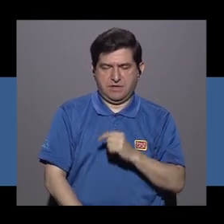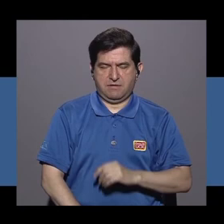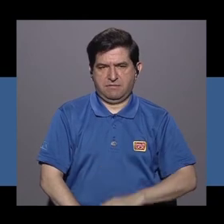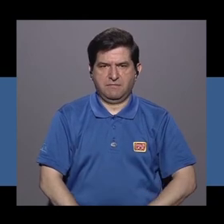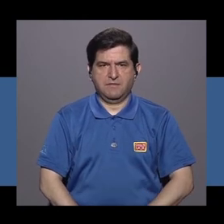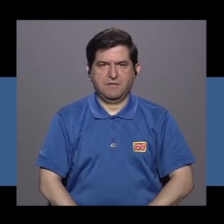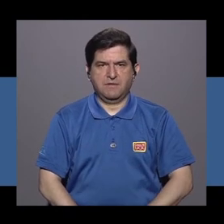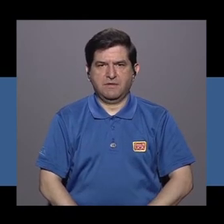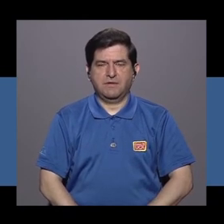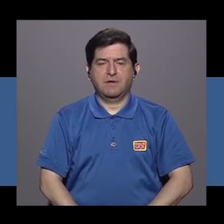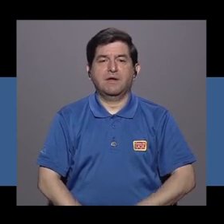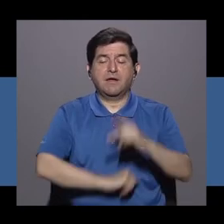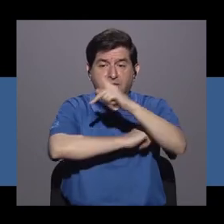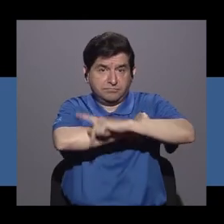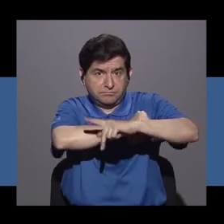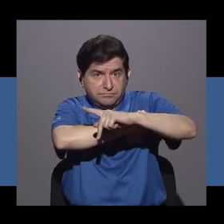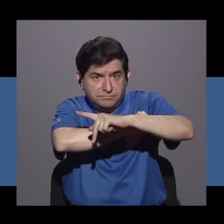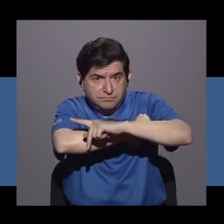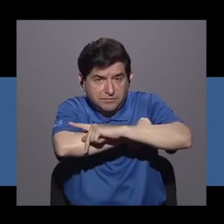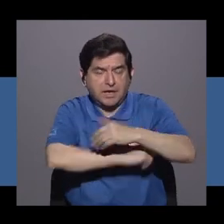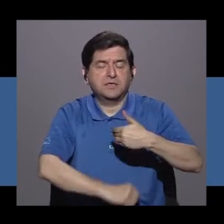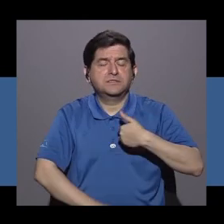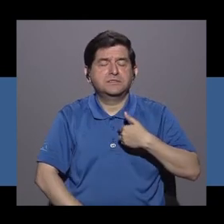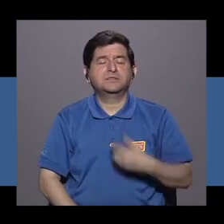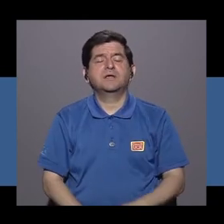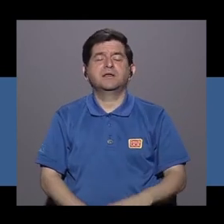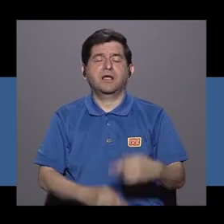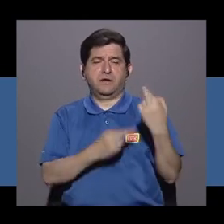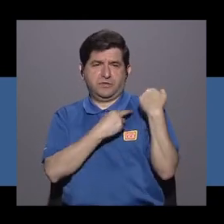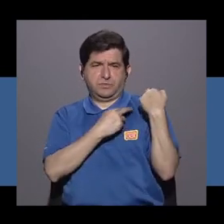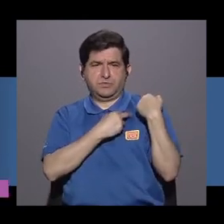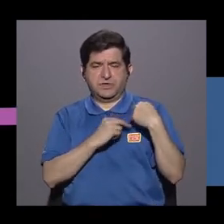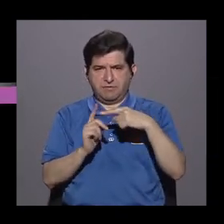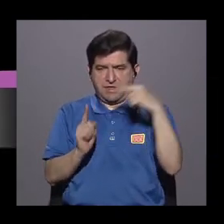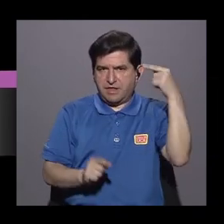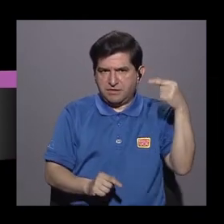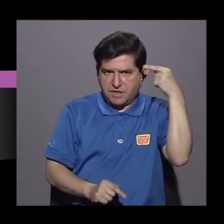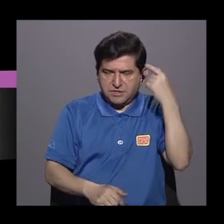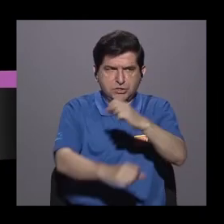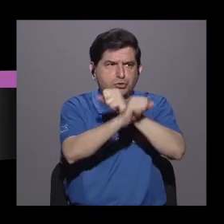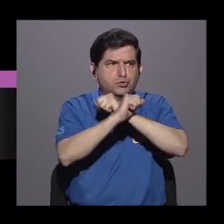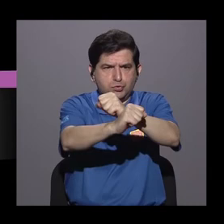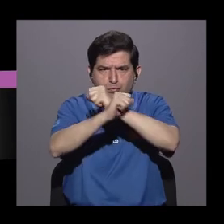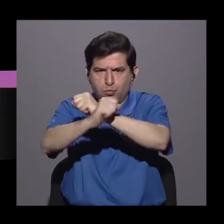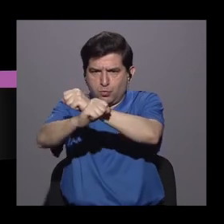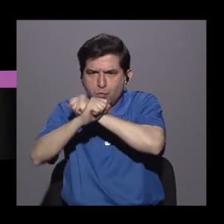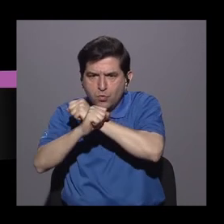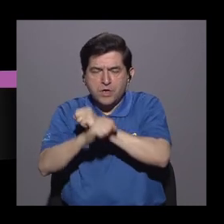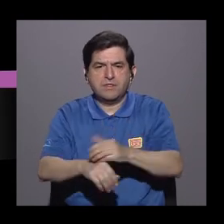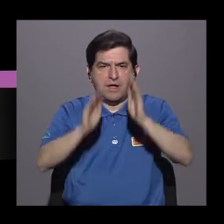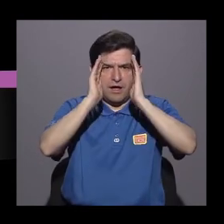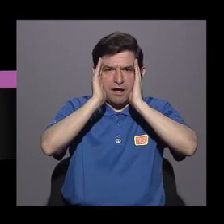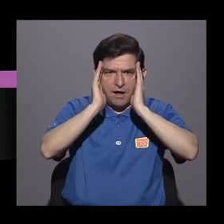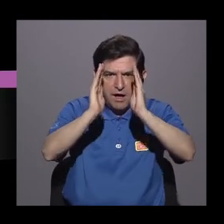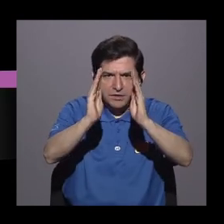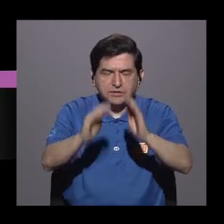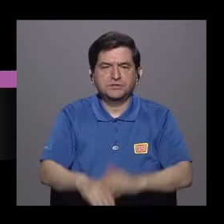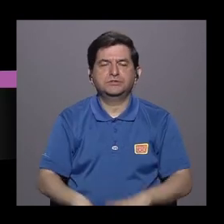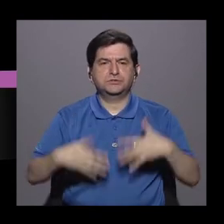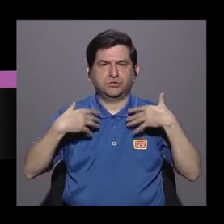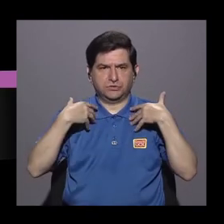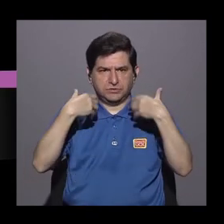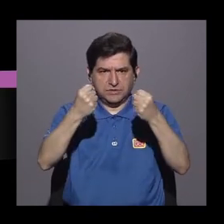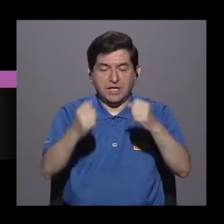entender que el Estado tiene la responsabilidad de garantizar una